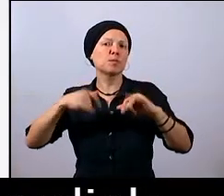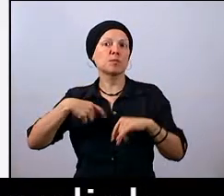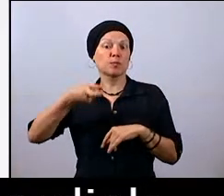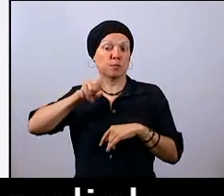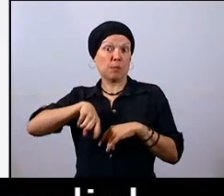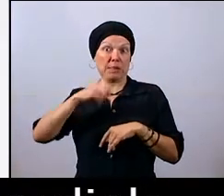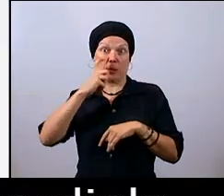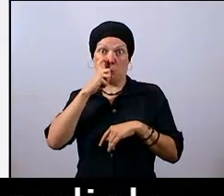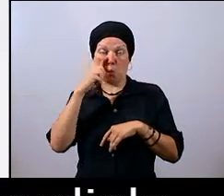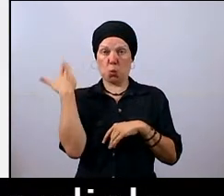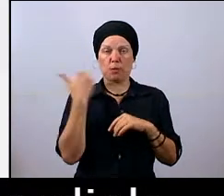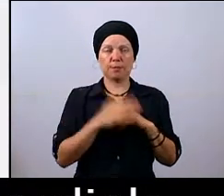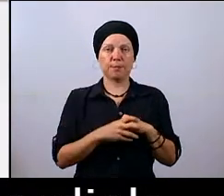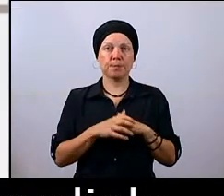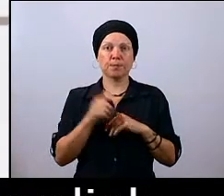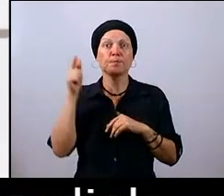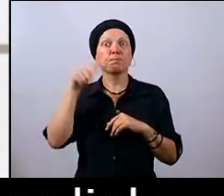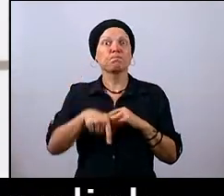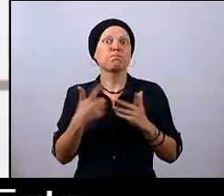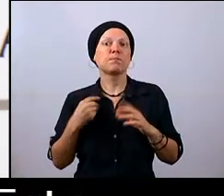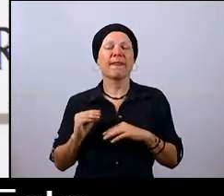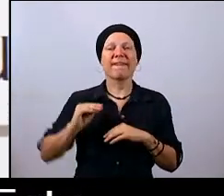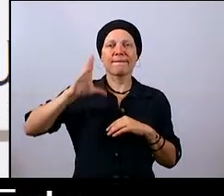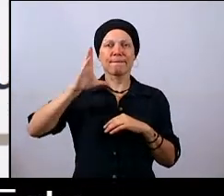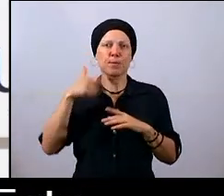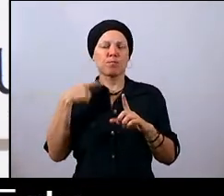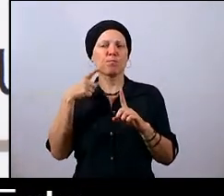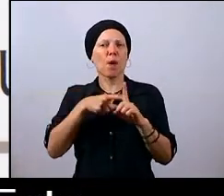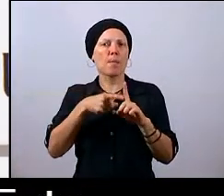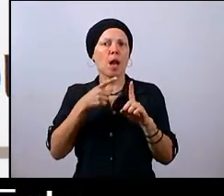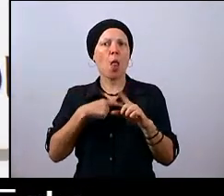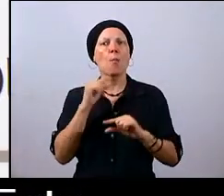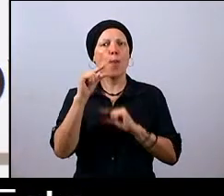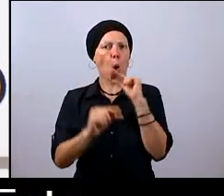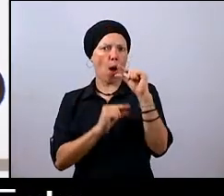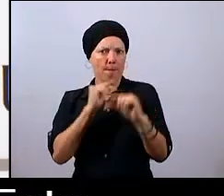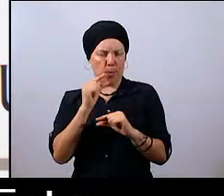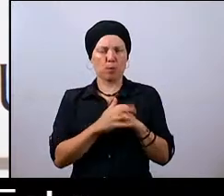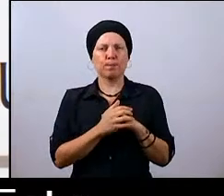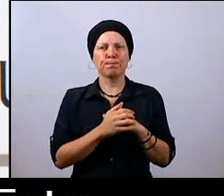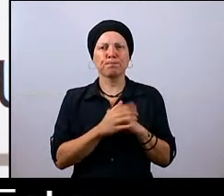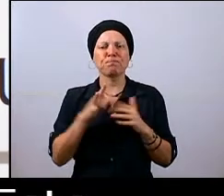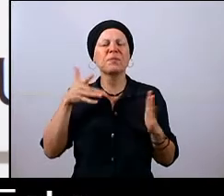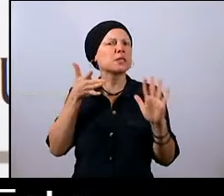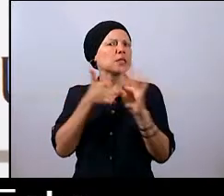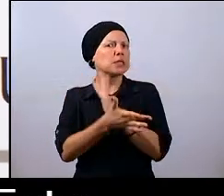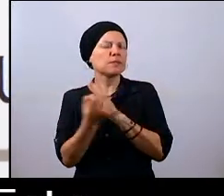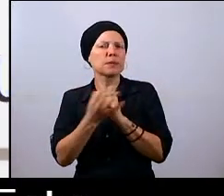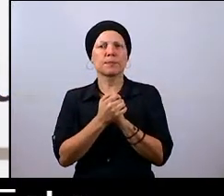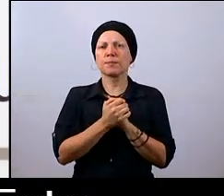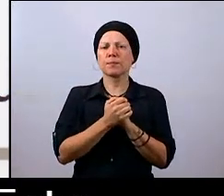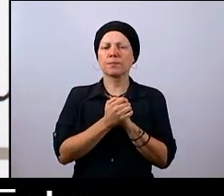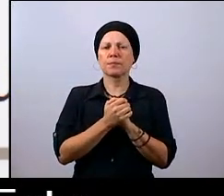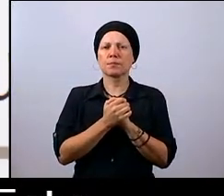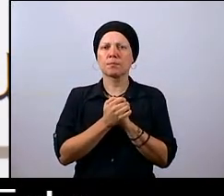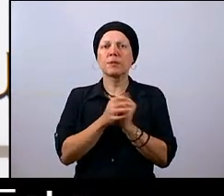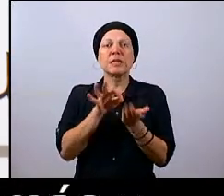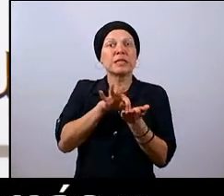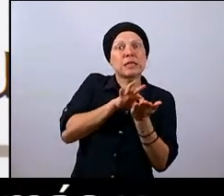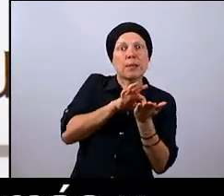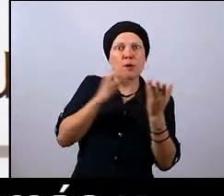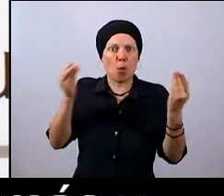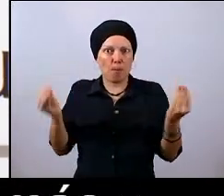junio. Este incremento, que se aplicará progresivamente, se traduce en más y mejores